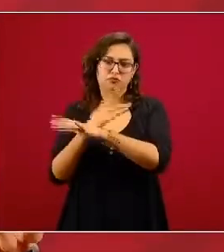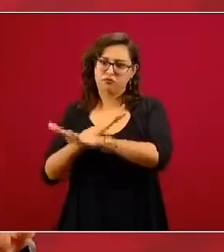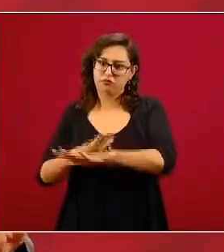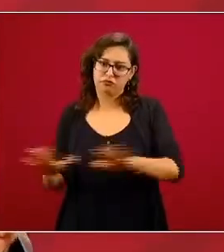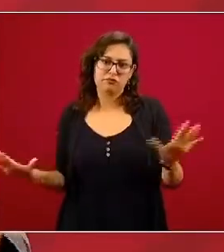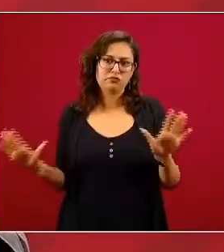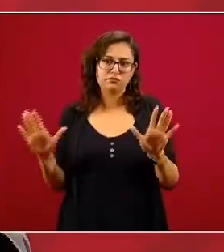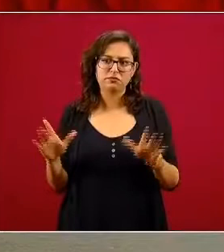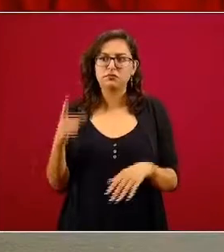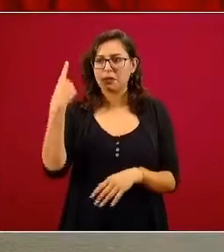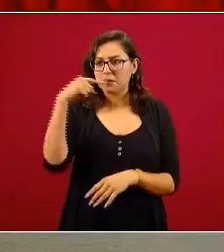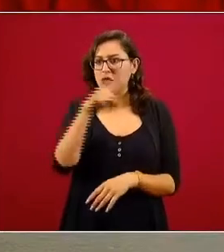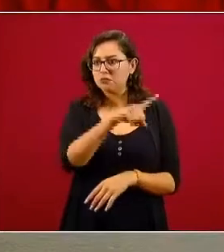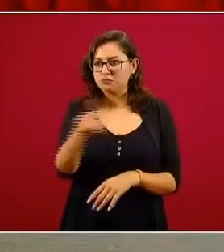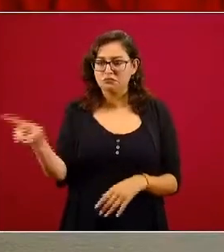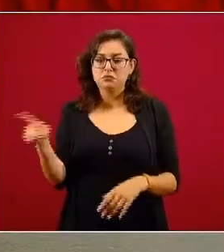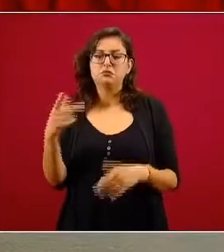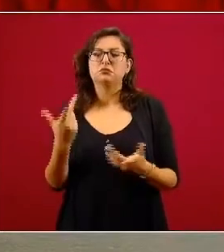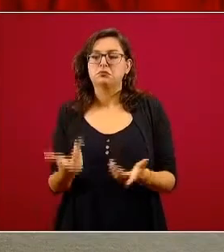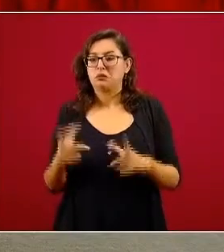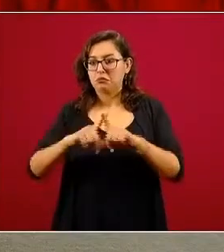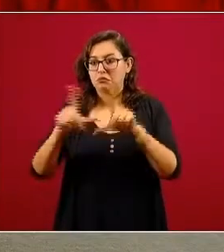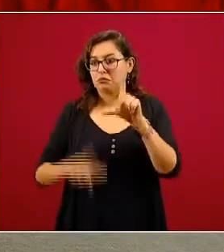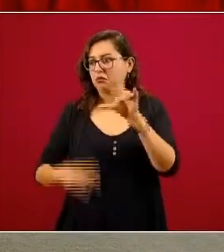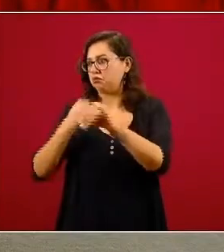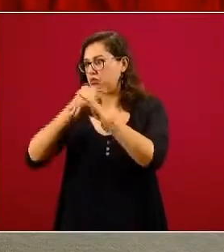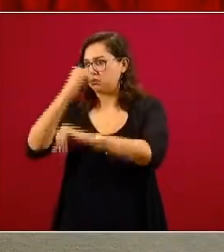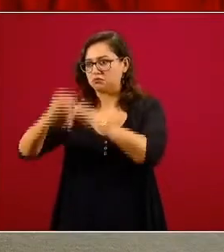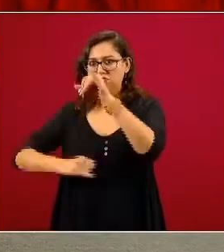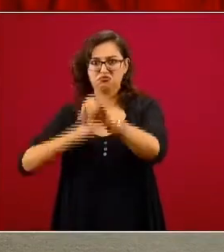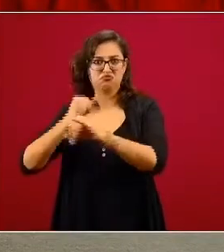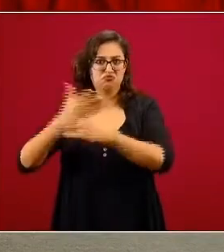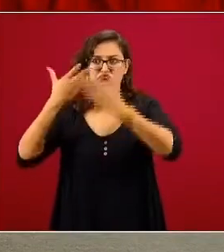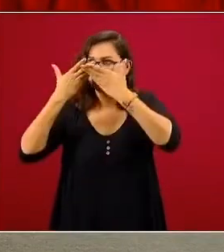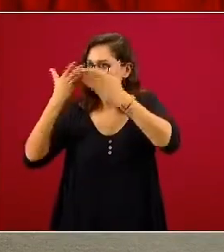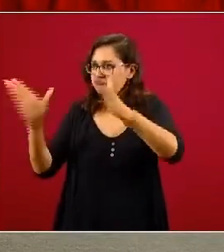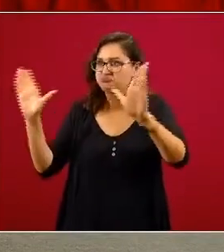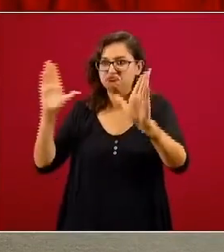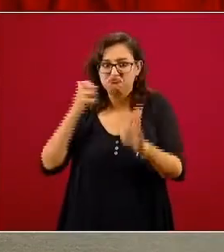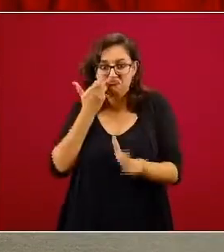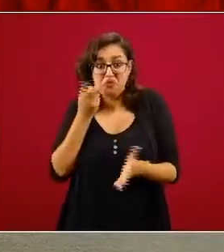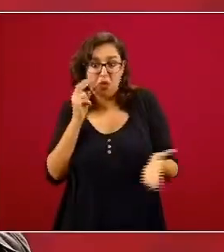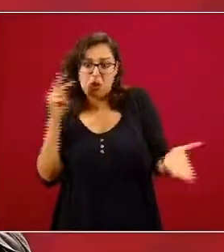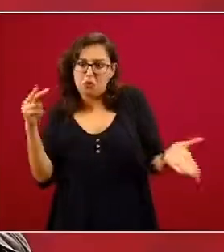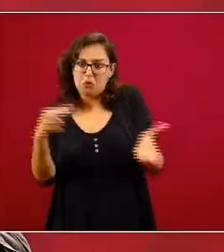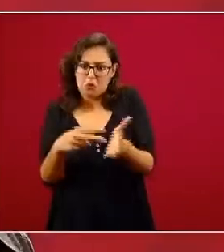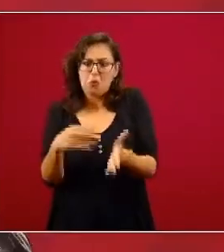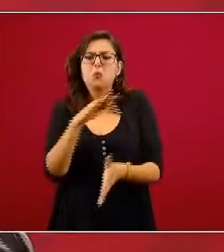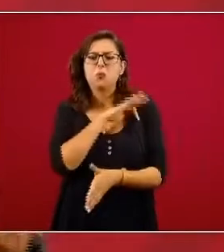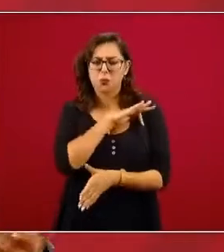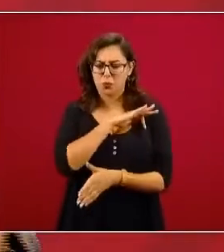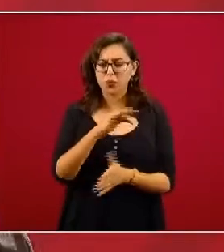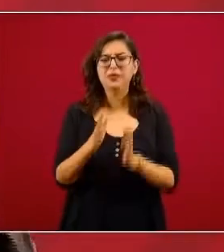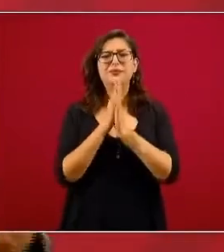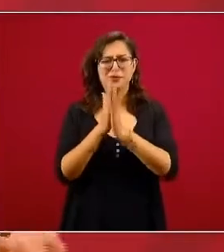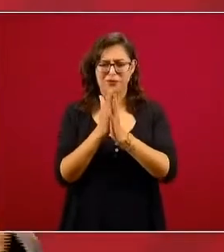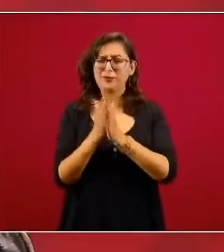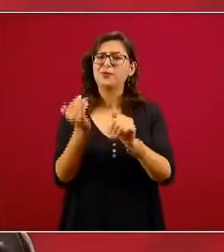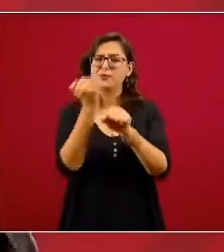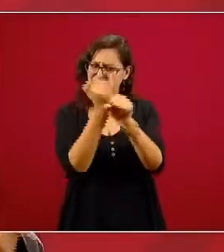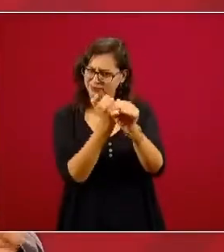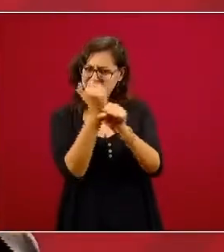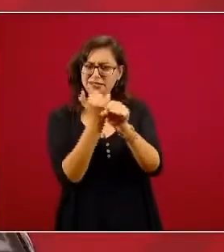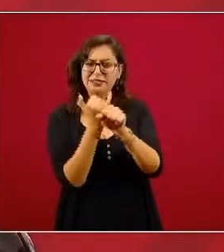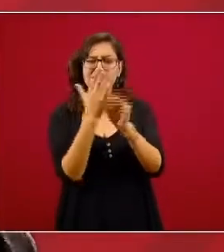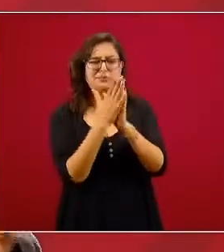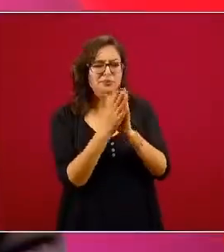disposición pública de la comunidad, tanto nacional como internacional. Cualquiera que los quiera utilizar, por favor hágalo, explore,